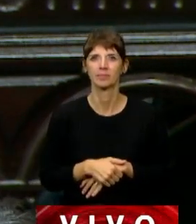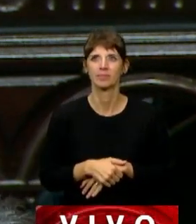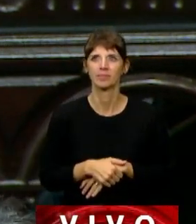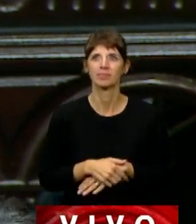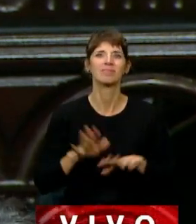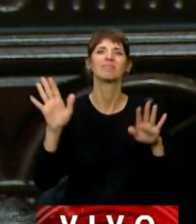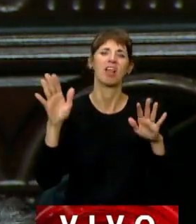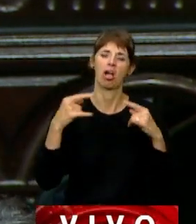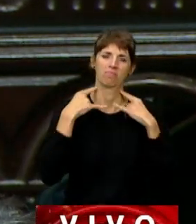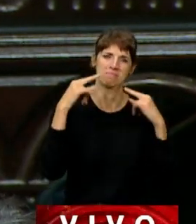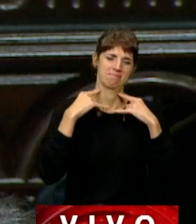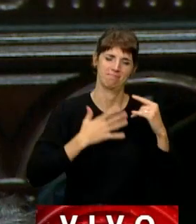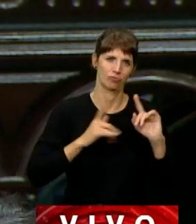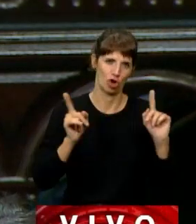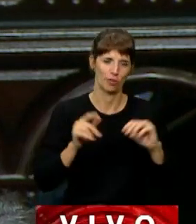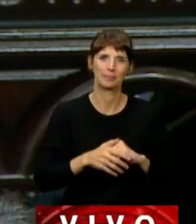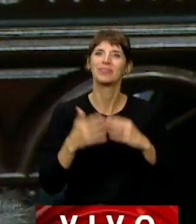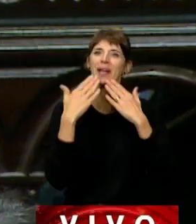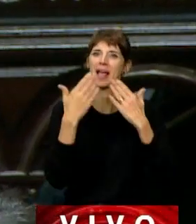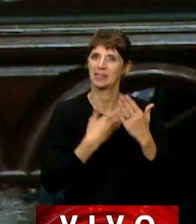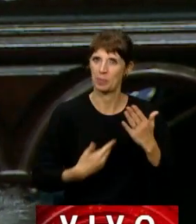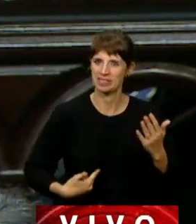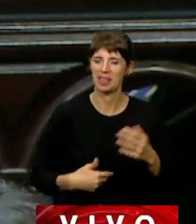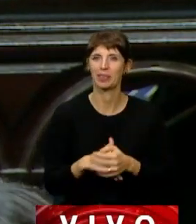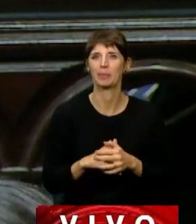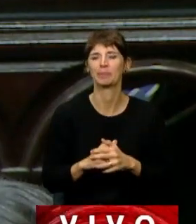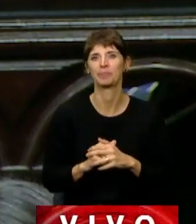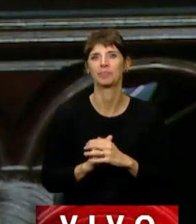No, gritar no grito. Gracias, presidente. Sí le...